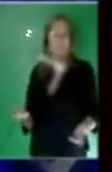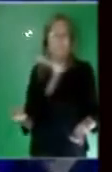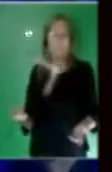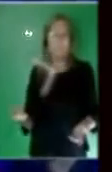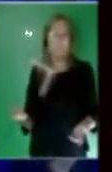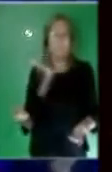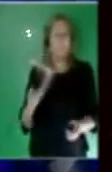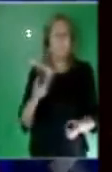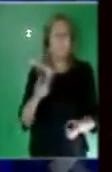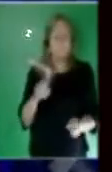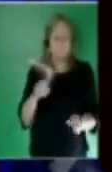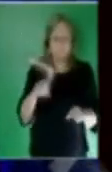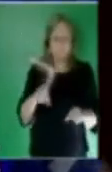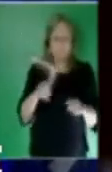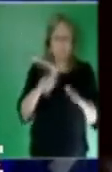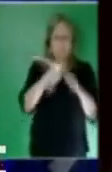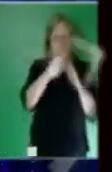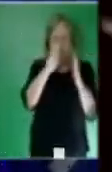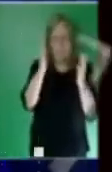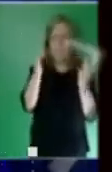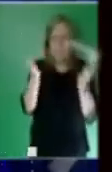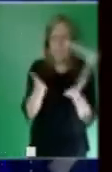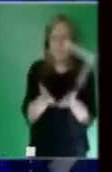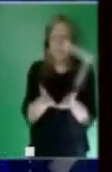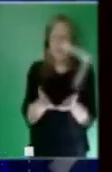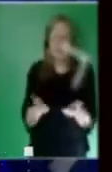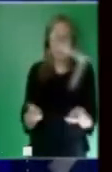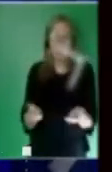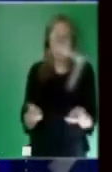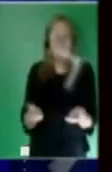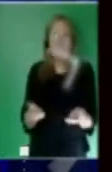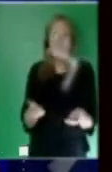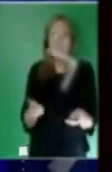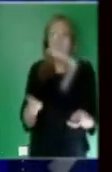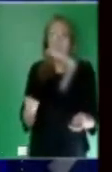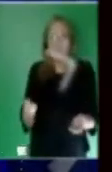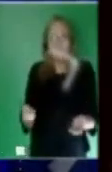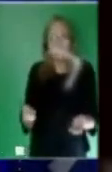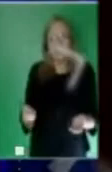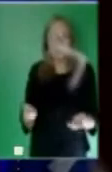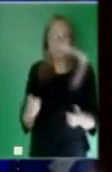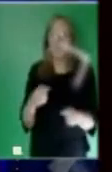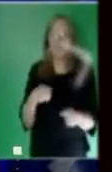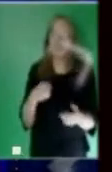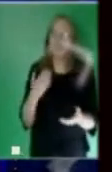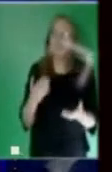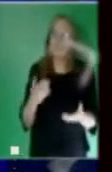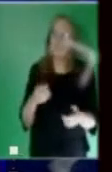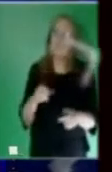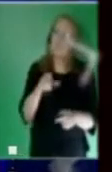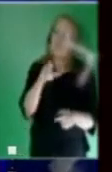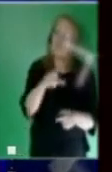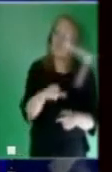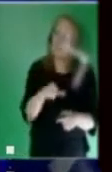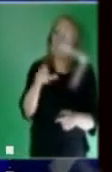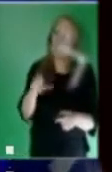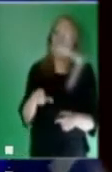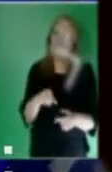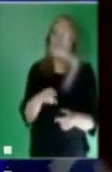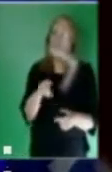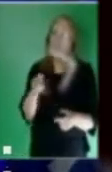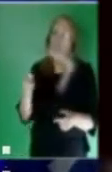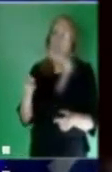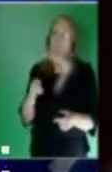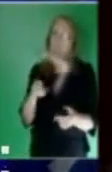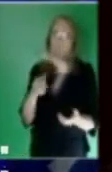si los hindúes tuvieran la misma proporción de autos por familia